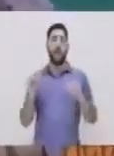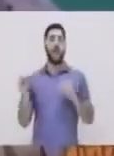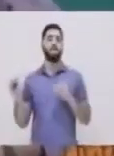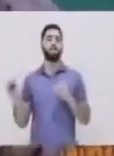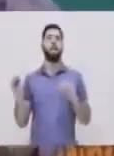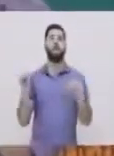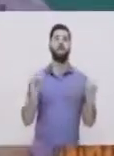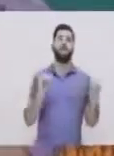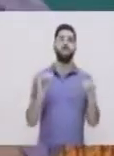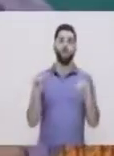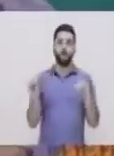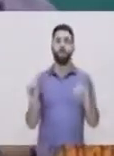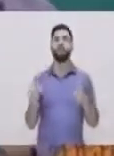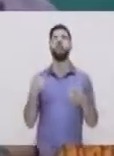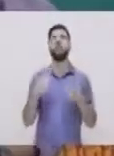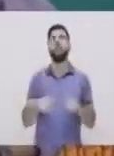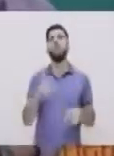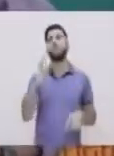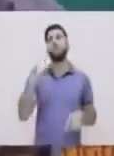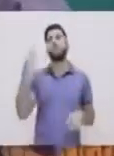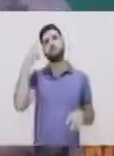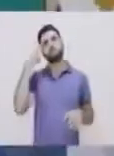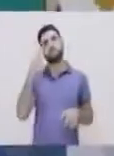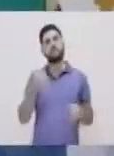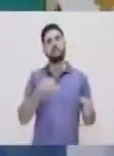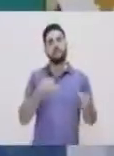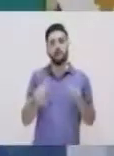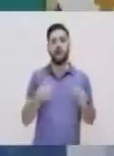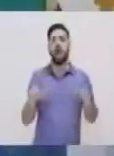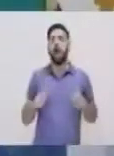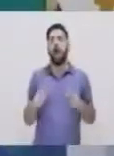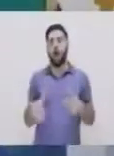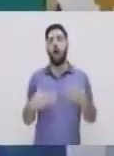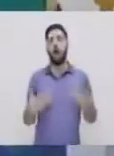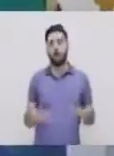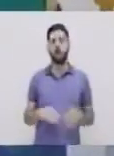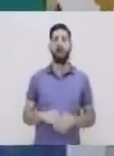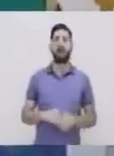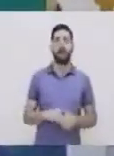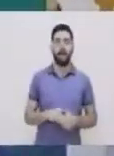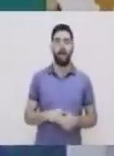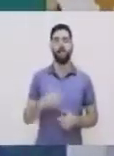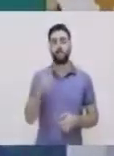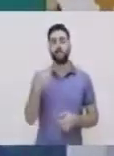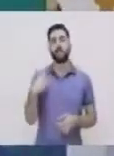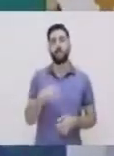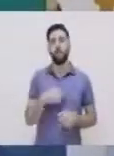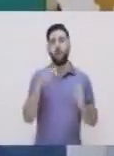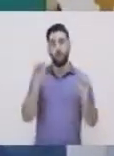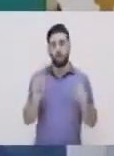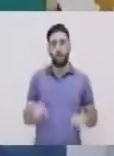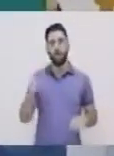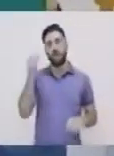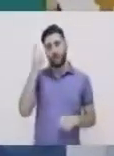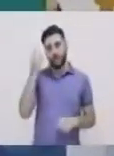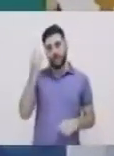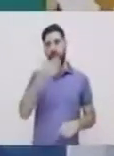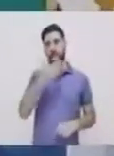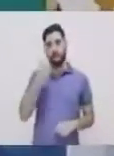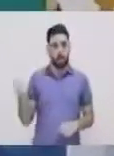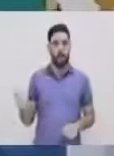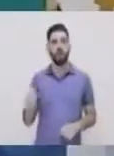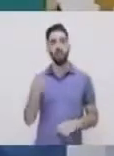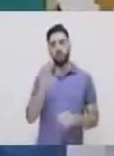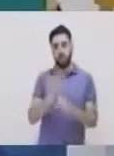¿cómo podemos explicar algunos de estos movimientos? La física nos ayuda a nosotros a entender mejor esto. El día de